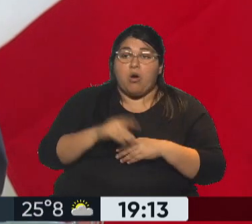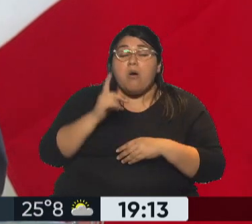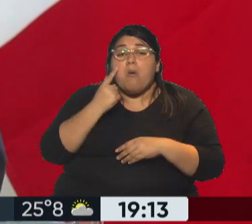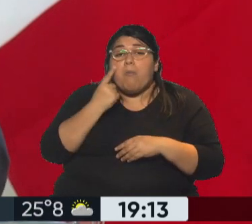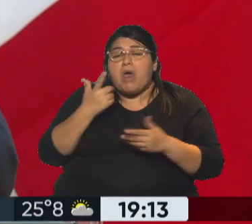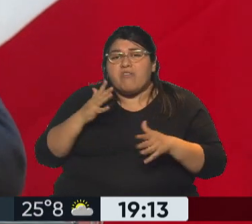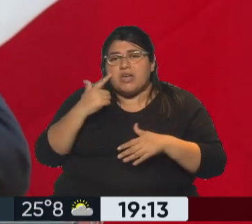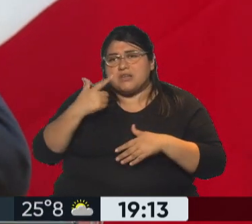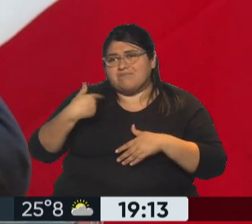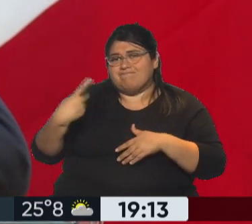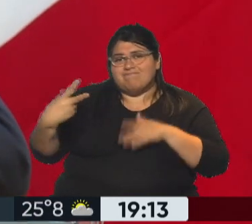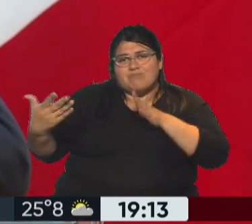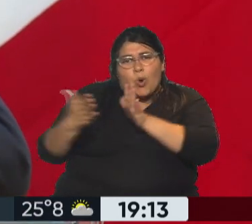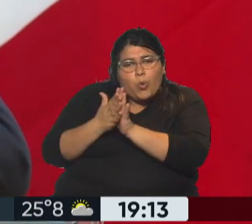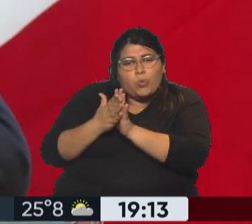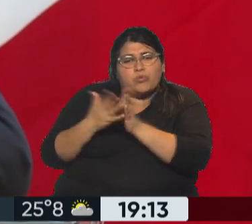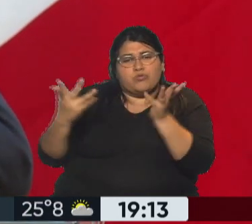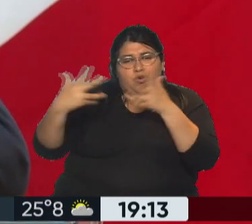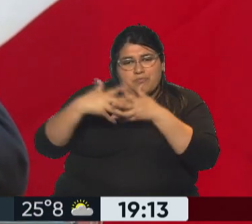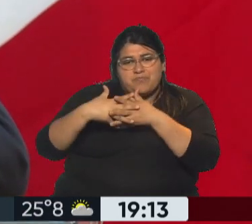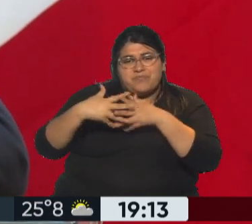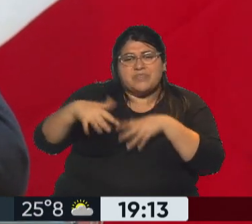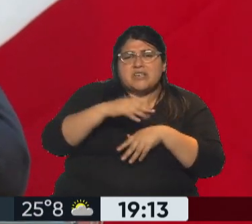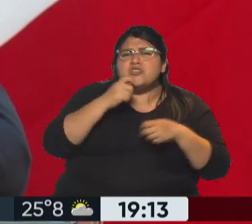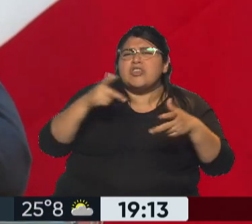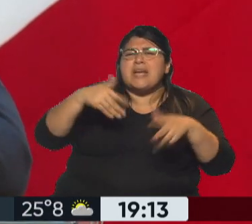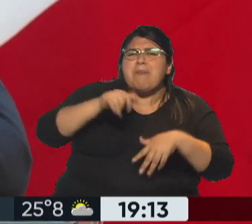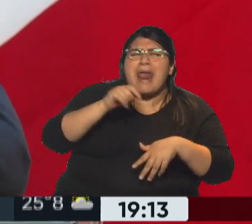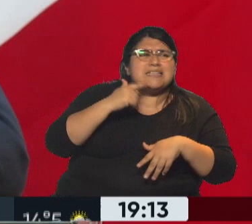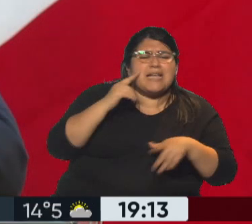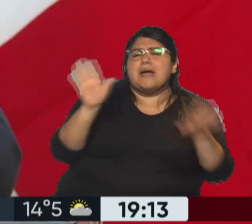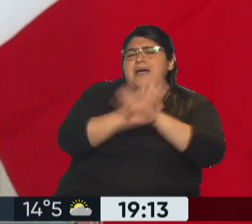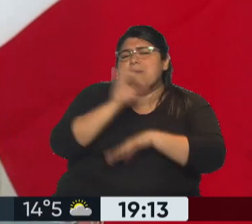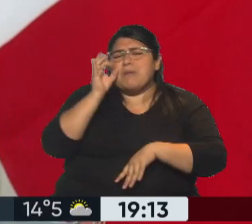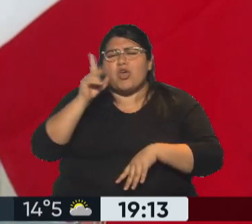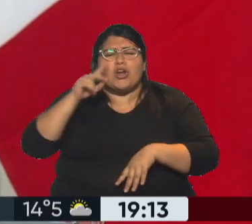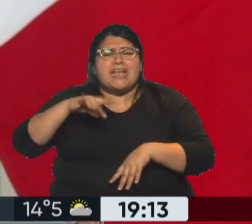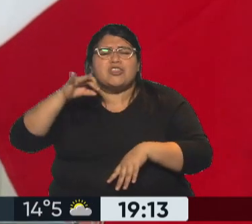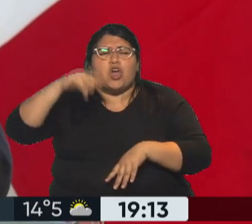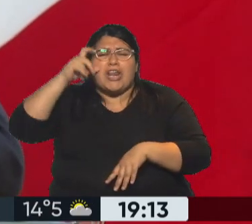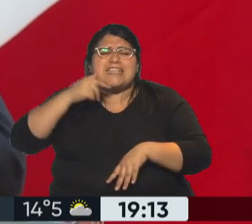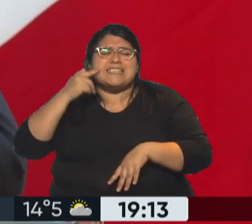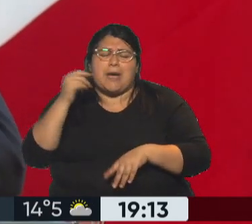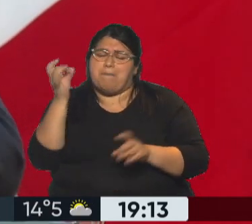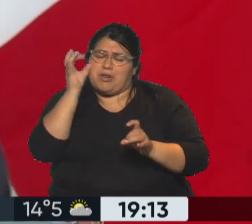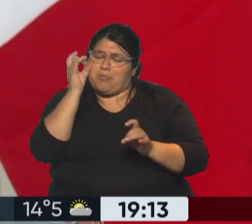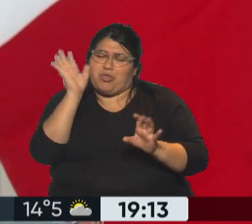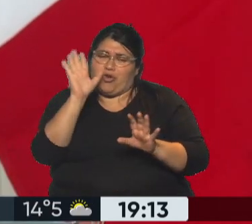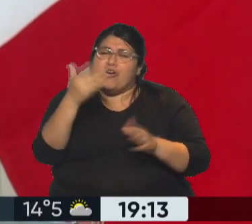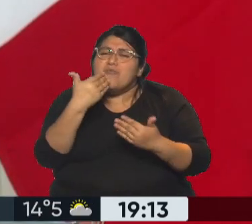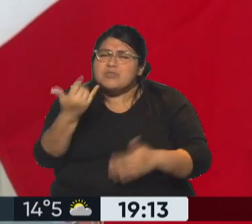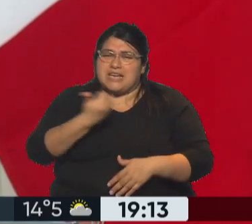podemos en conjunto, dije algo que dije yo Malasia, Indonesia, perdón, Indonesia. Gracias, Pablo. Gracias,